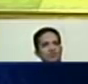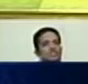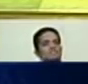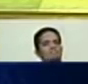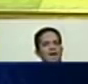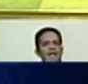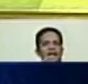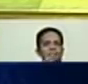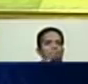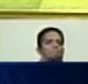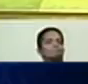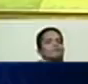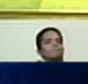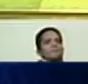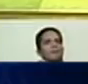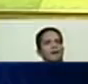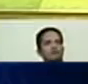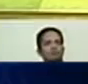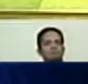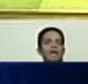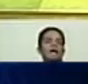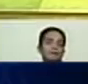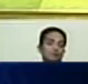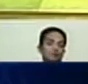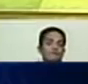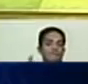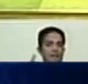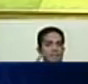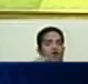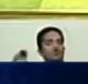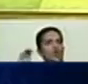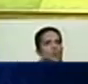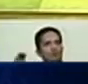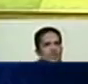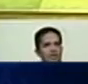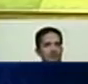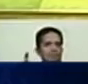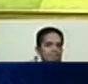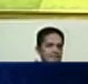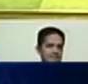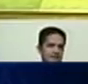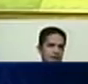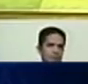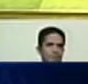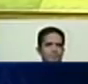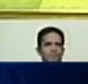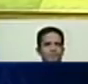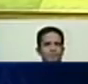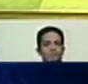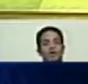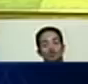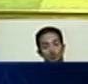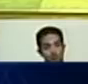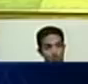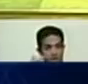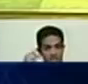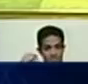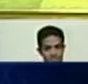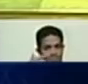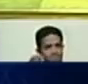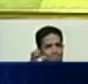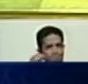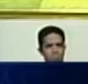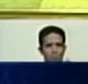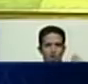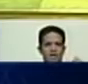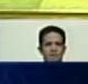migratorios mínimos de esa comunicación y ese intercambio que son necesarios. Nosotros tenemos aquí, yo les voy a enseñar estas